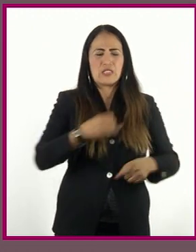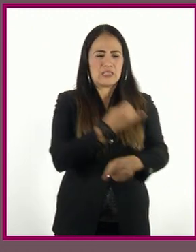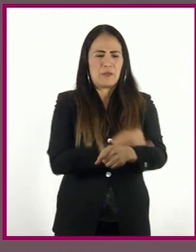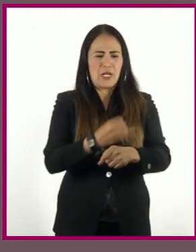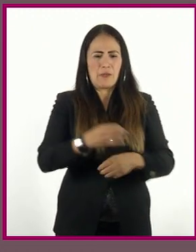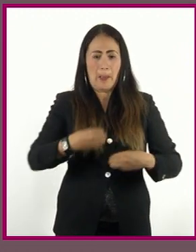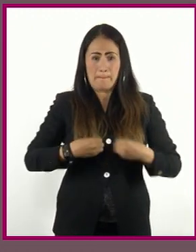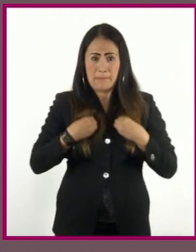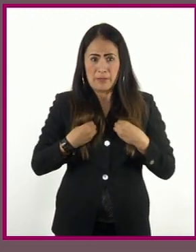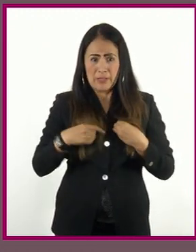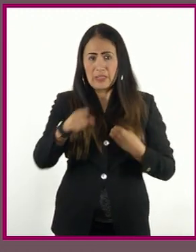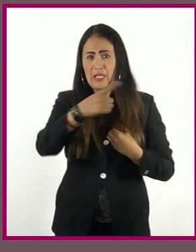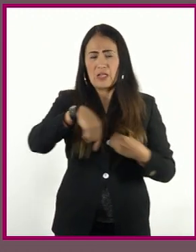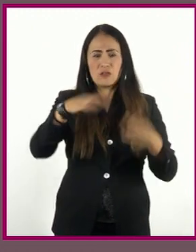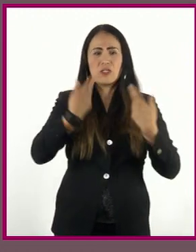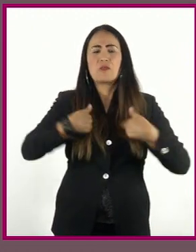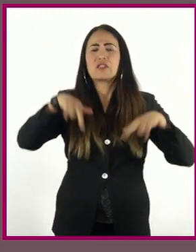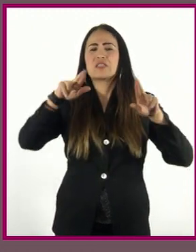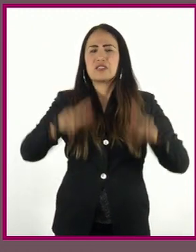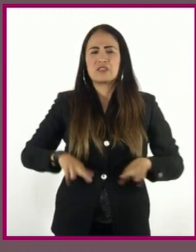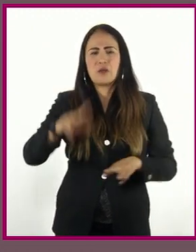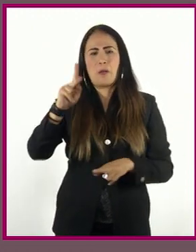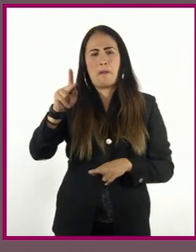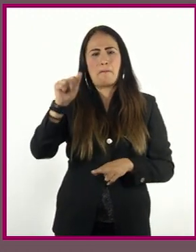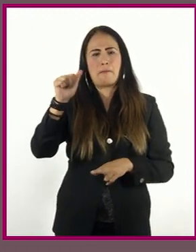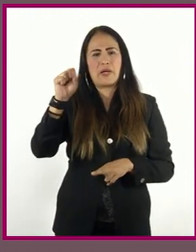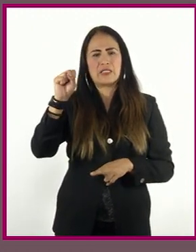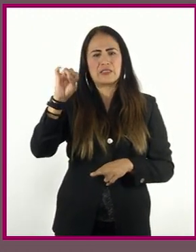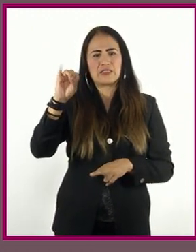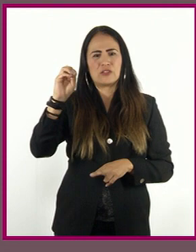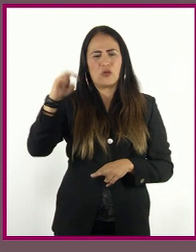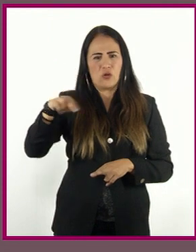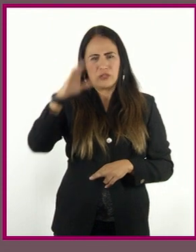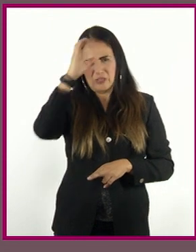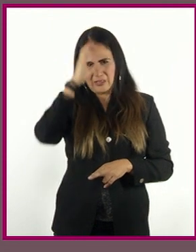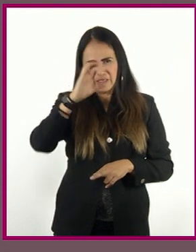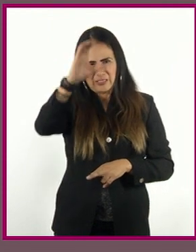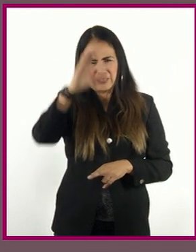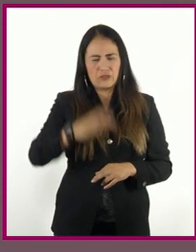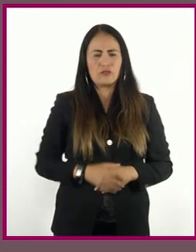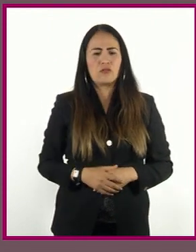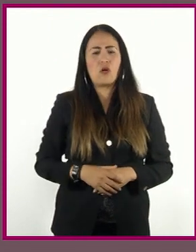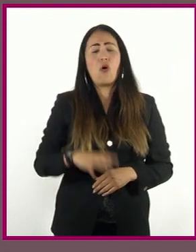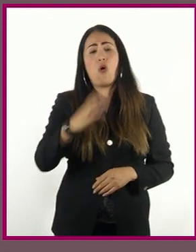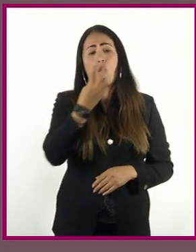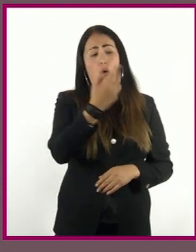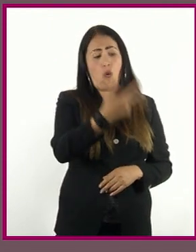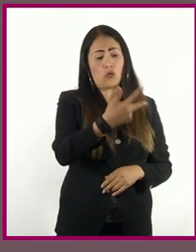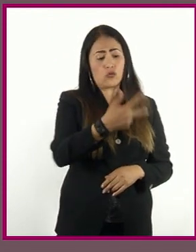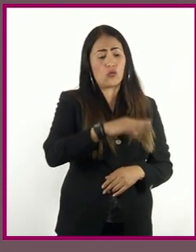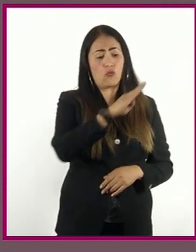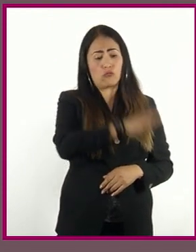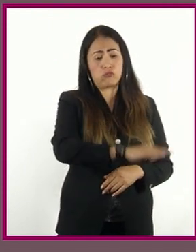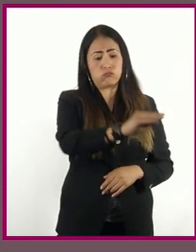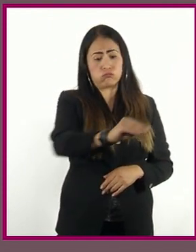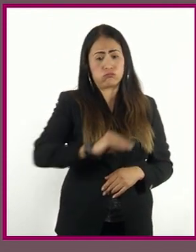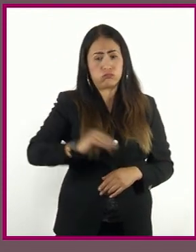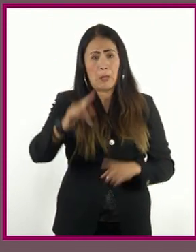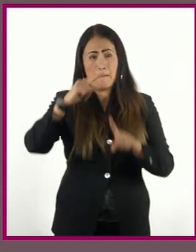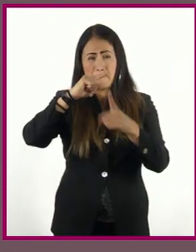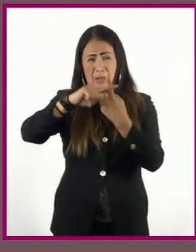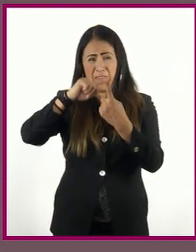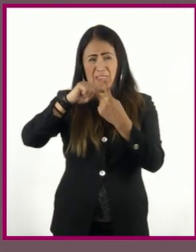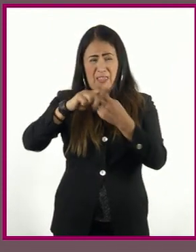personifican y actúan la Pasión de Cristo. Recorren los 8 barrios cargando una cruz de madera cuyo peso ronda entre